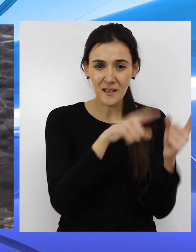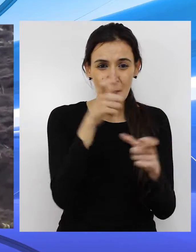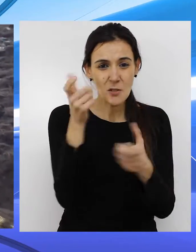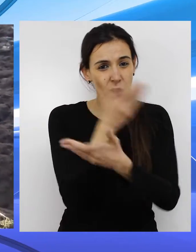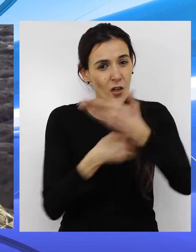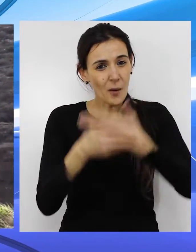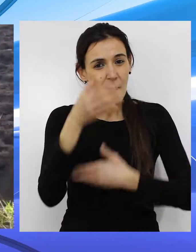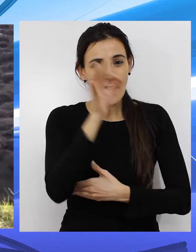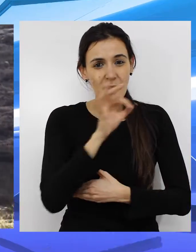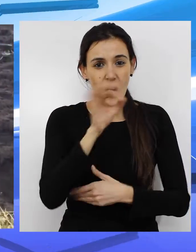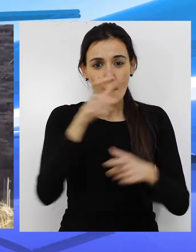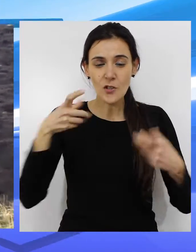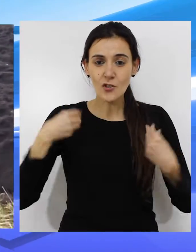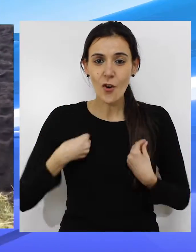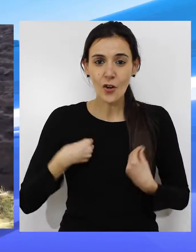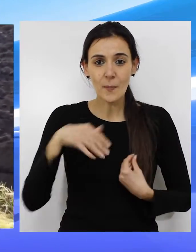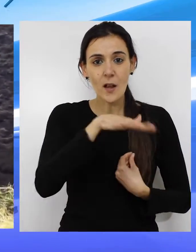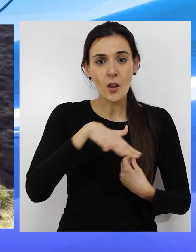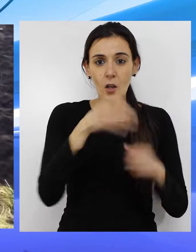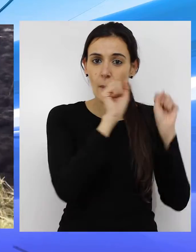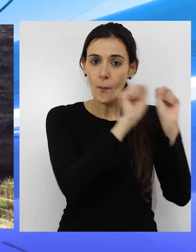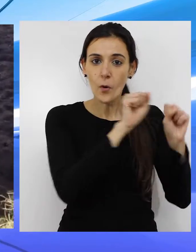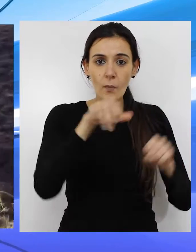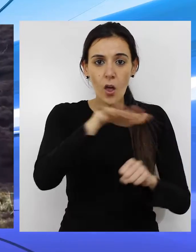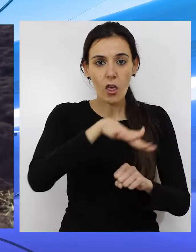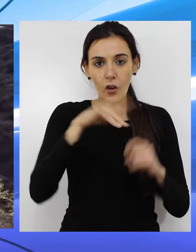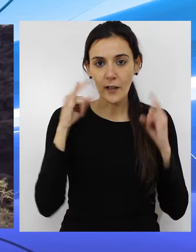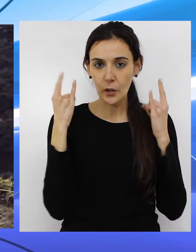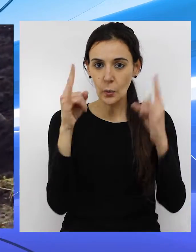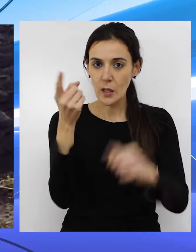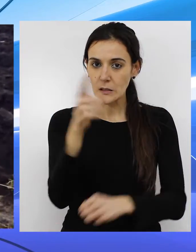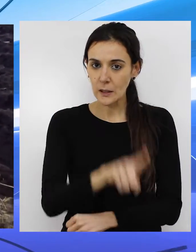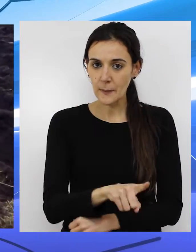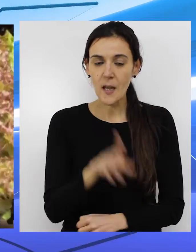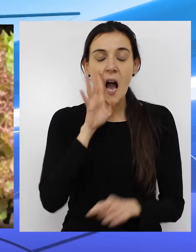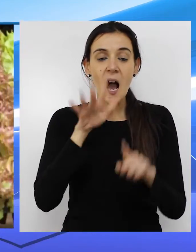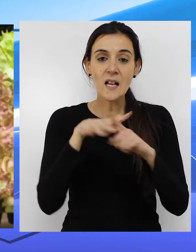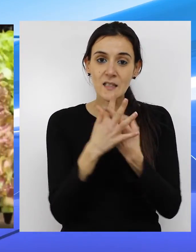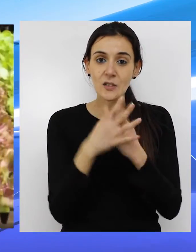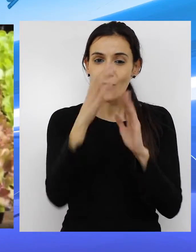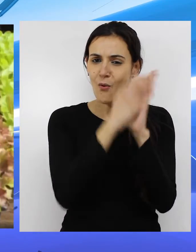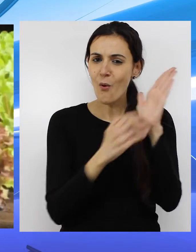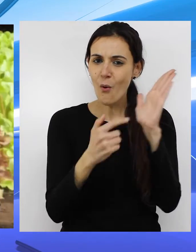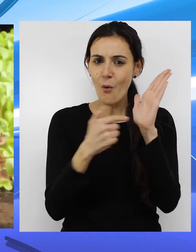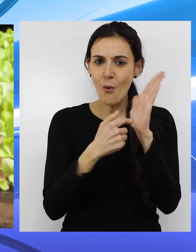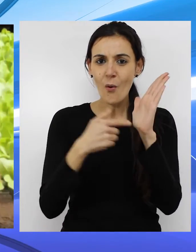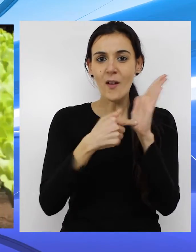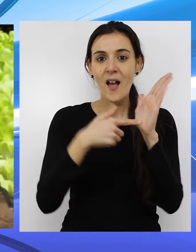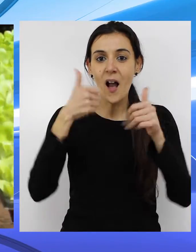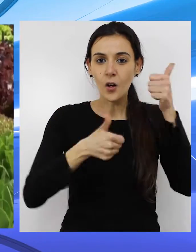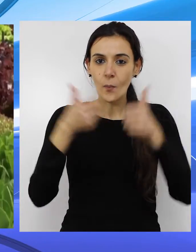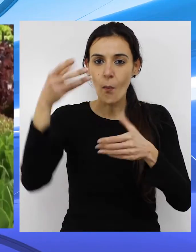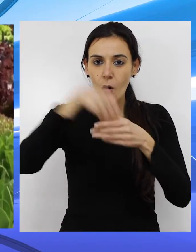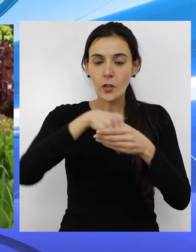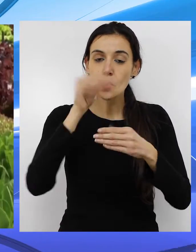con discapacidad o residentes en áreas protegidas o zonas rurales. En este contexto se enmarca esta